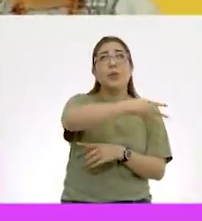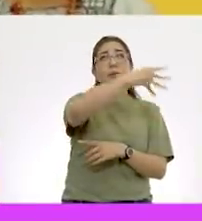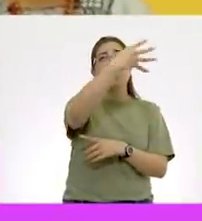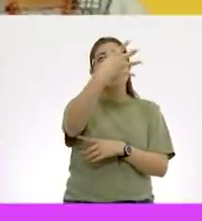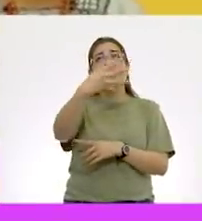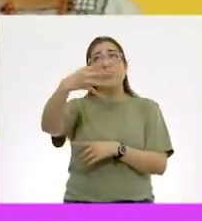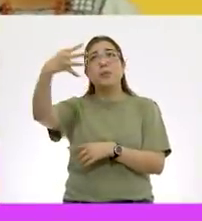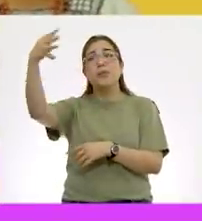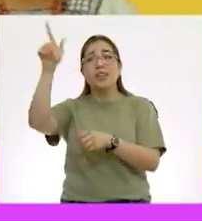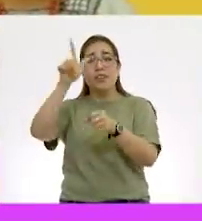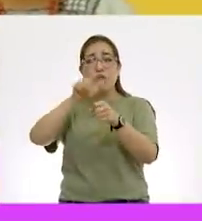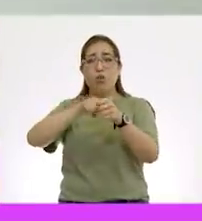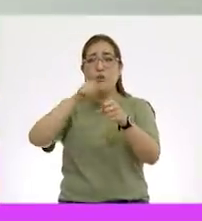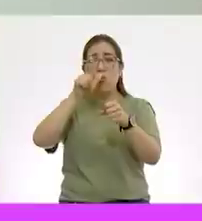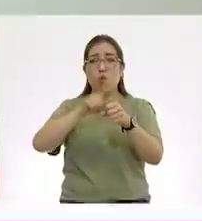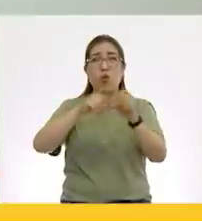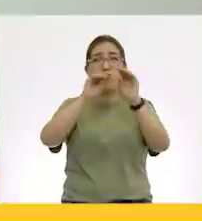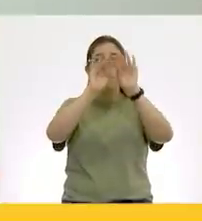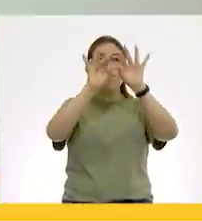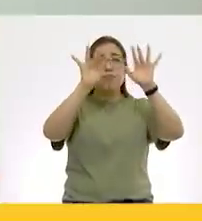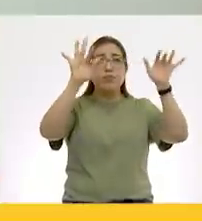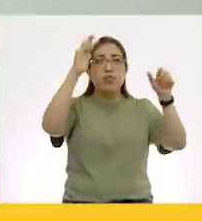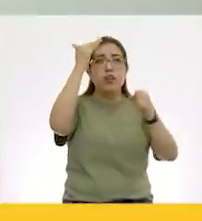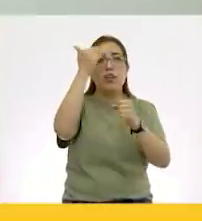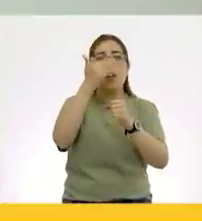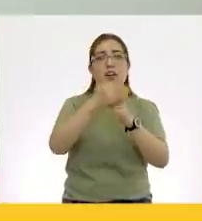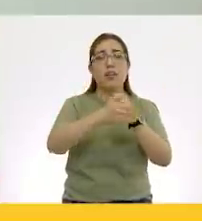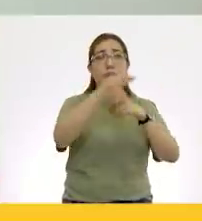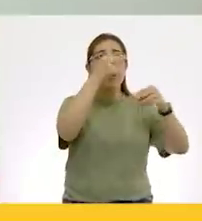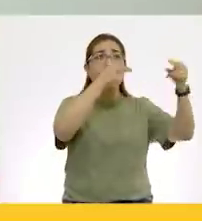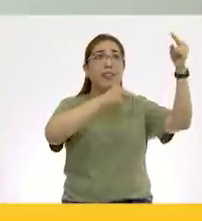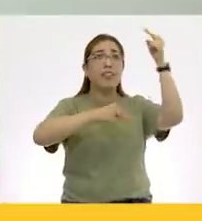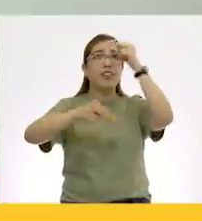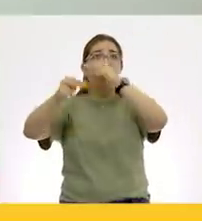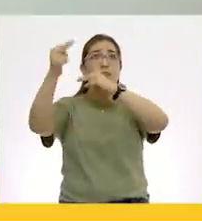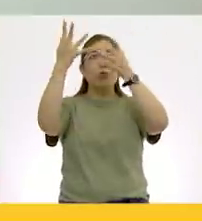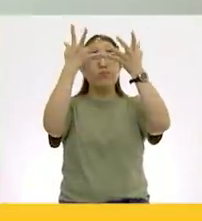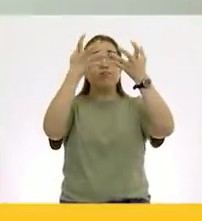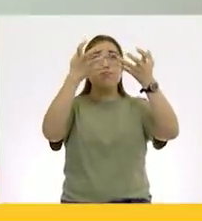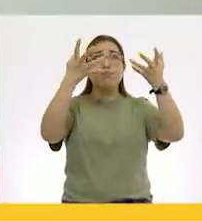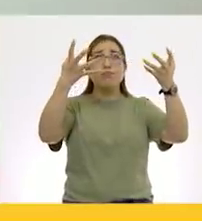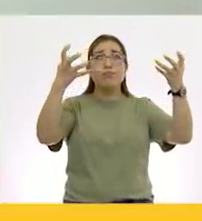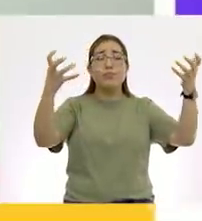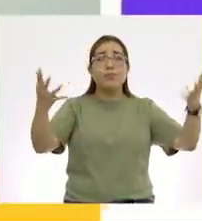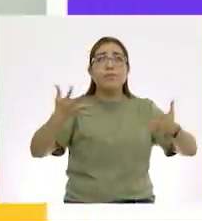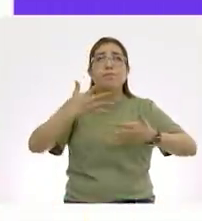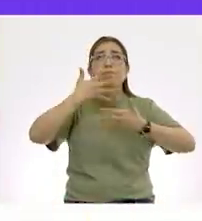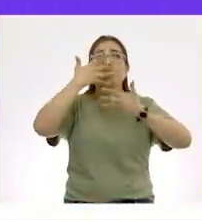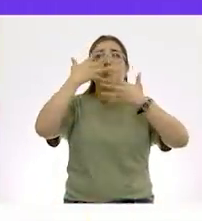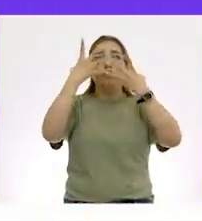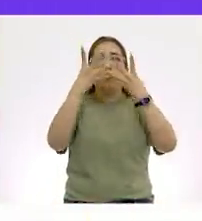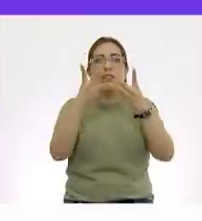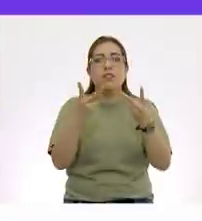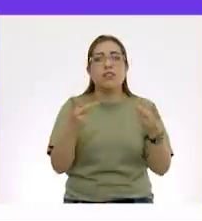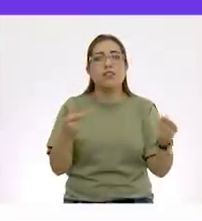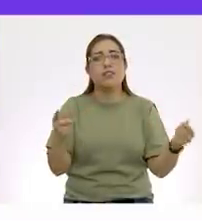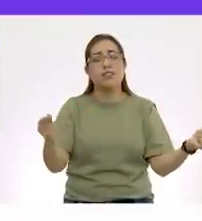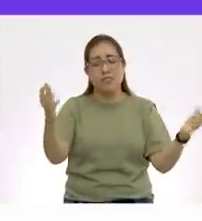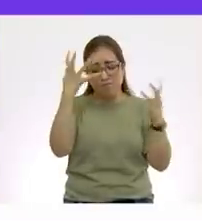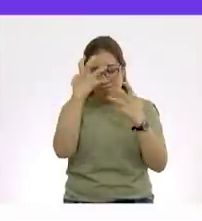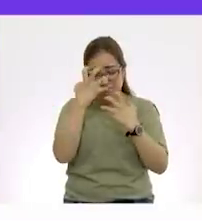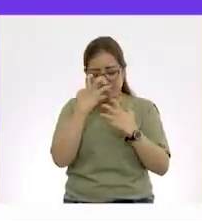.mx